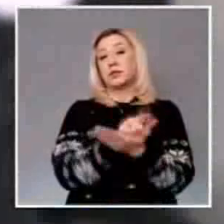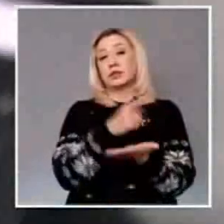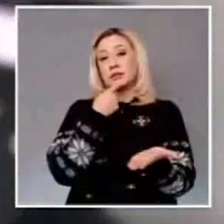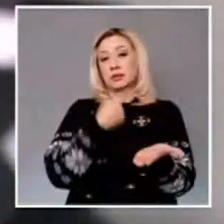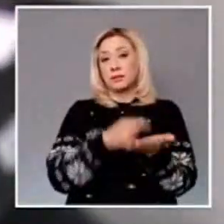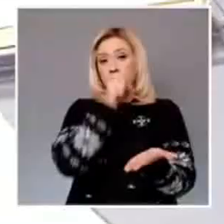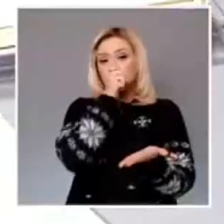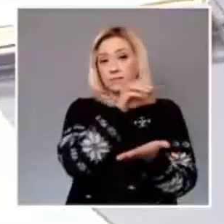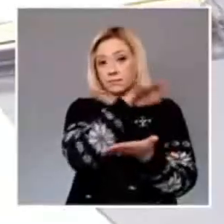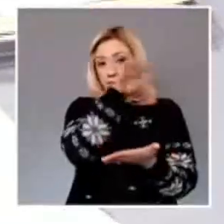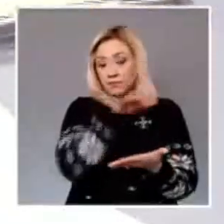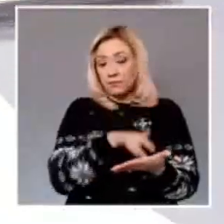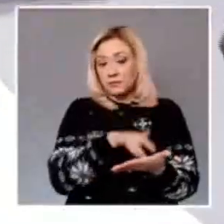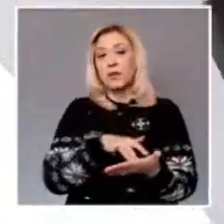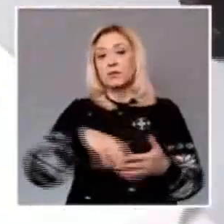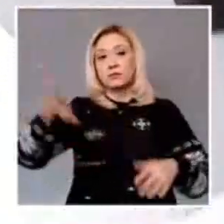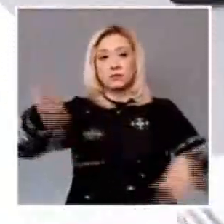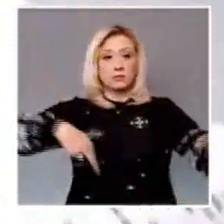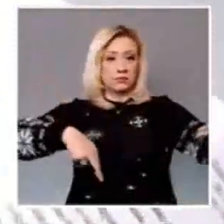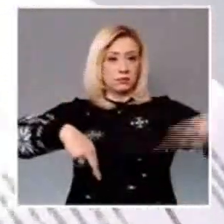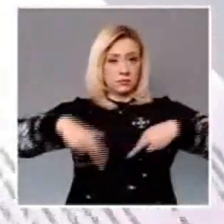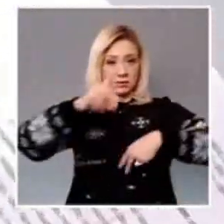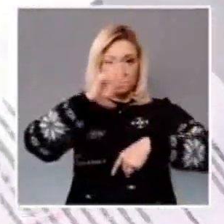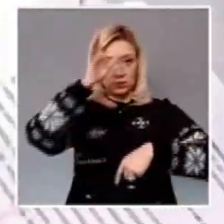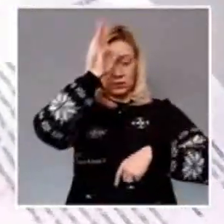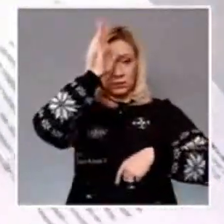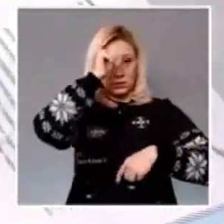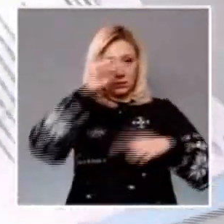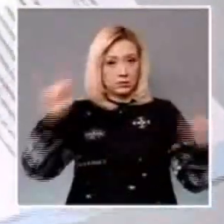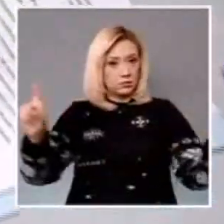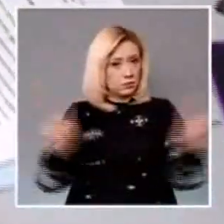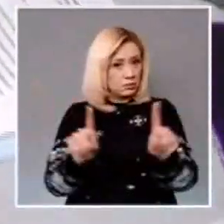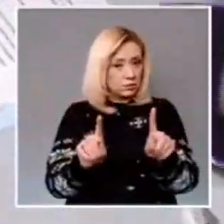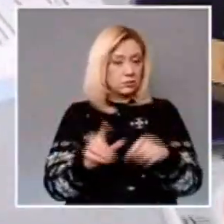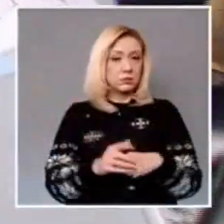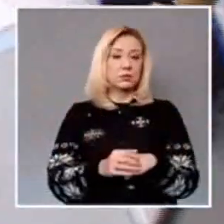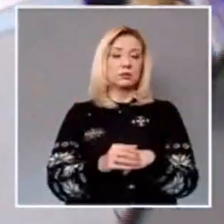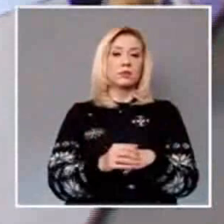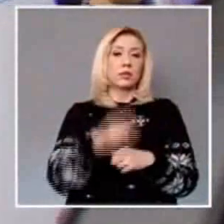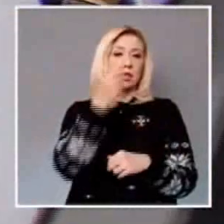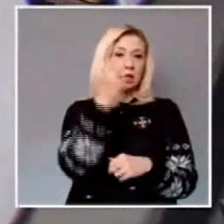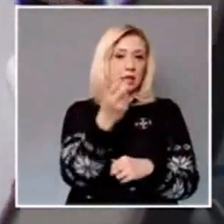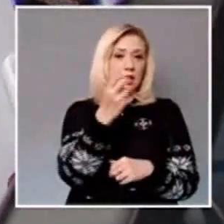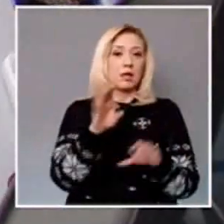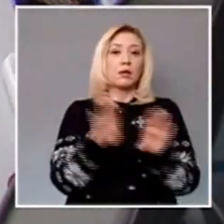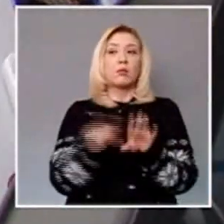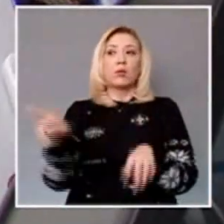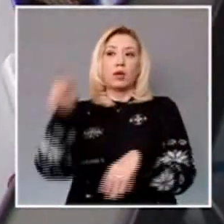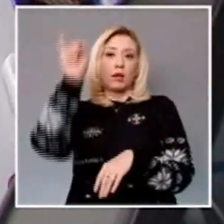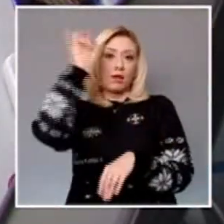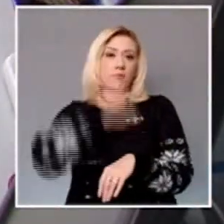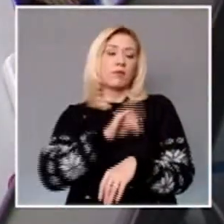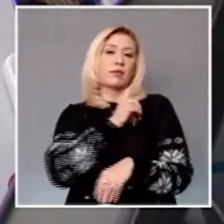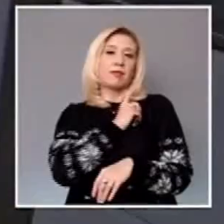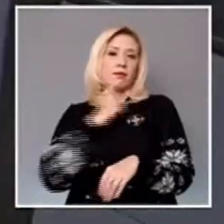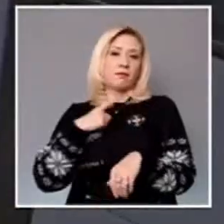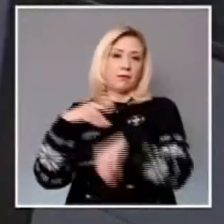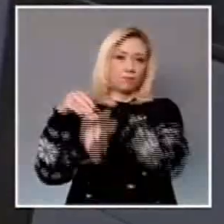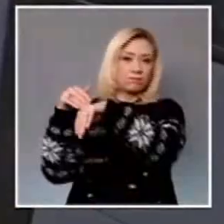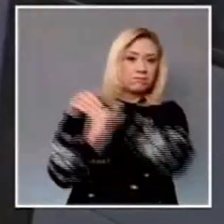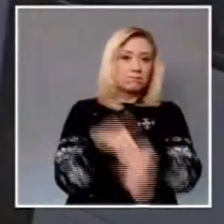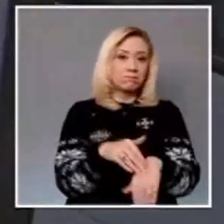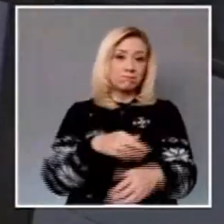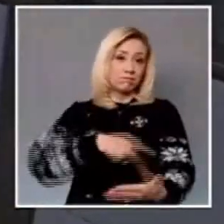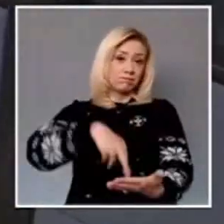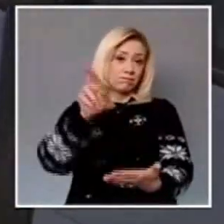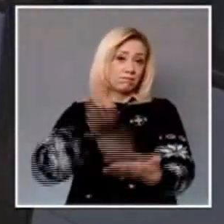partes legalmente vinculadas a su cumplimiento. La única forma en que el patrón quedaría desligado de los efectos legales del convenio sería en caso de que